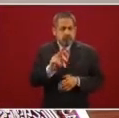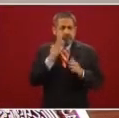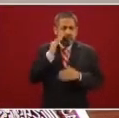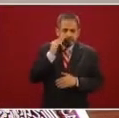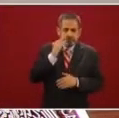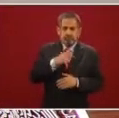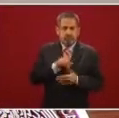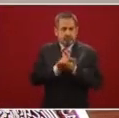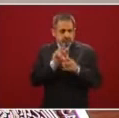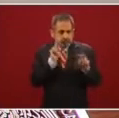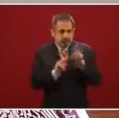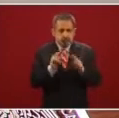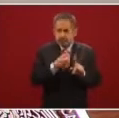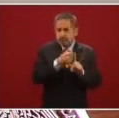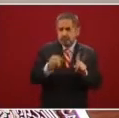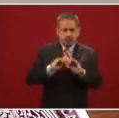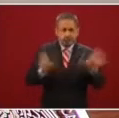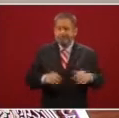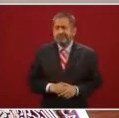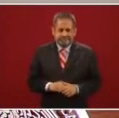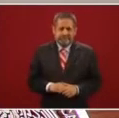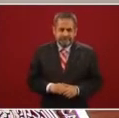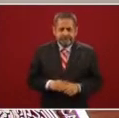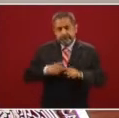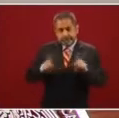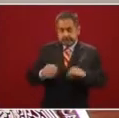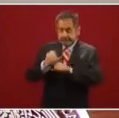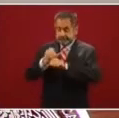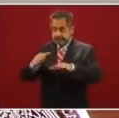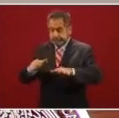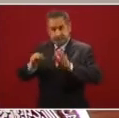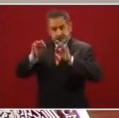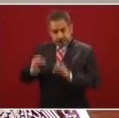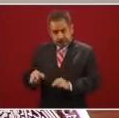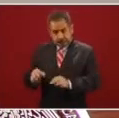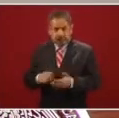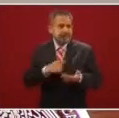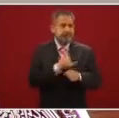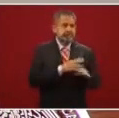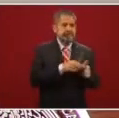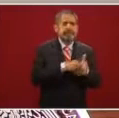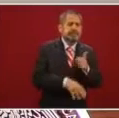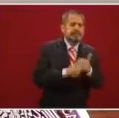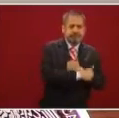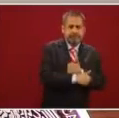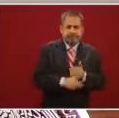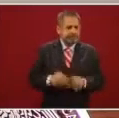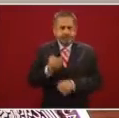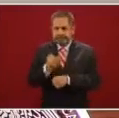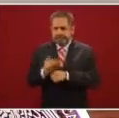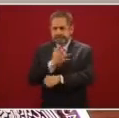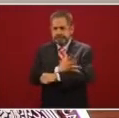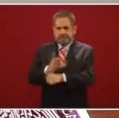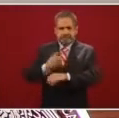de Twitter. Entonces, una diferencia que hay entre la información que se manejaba anteriormente y la información que se maneja actualmente es que hay mucha mayor